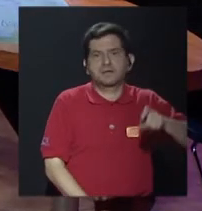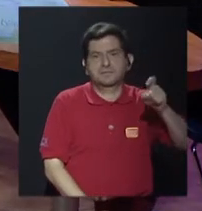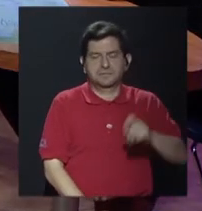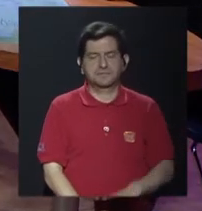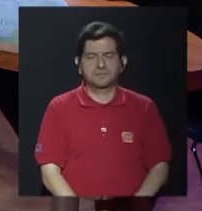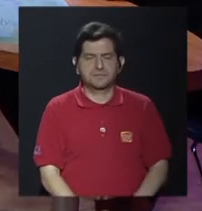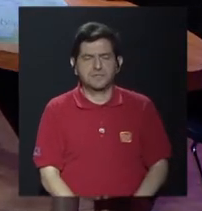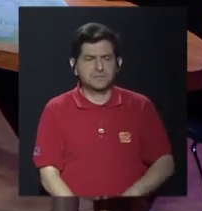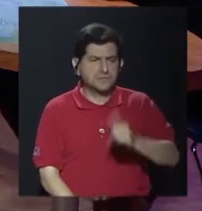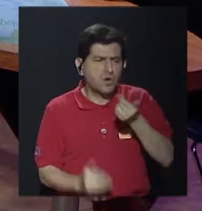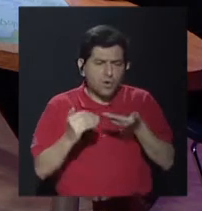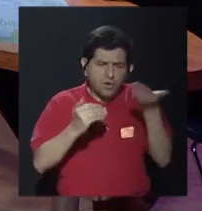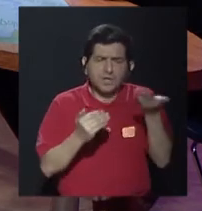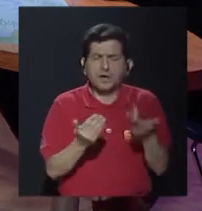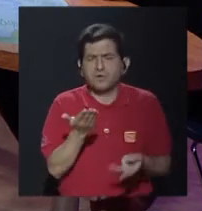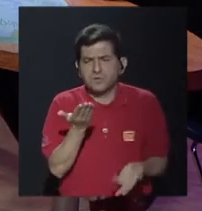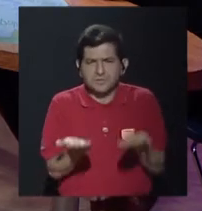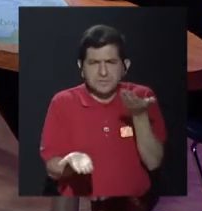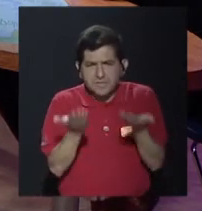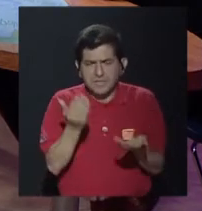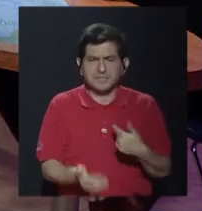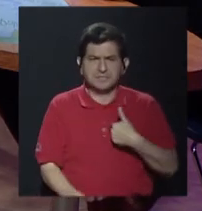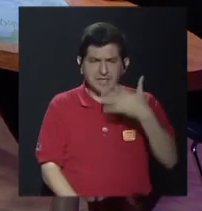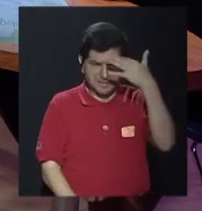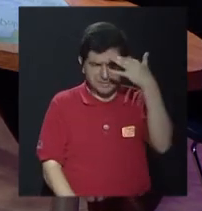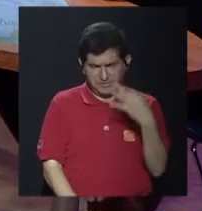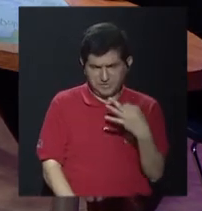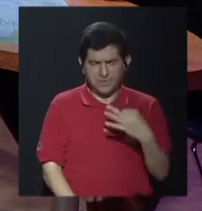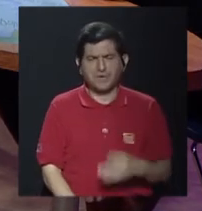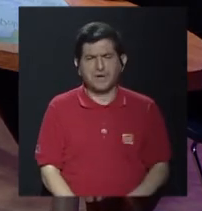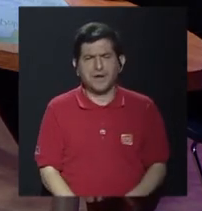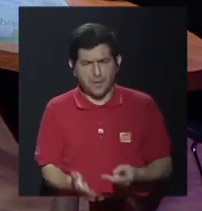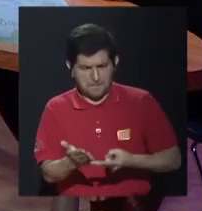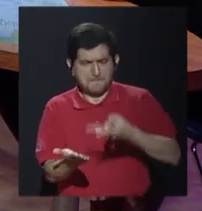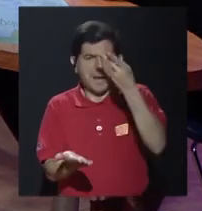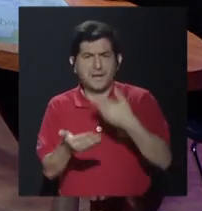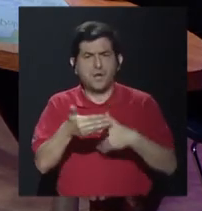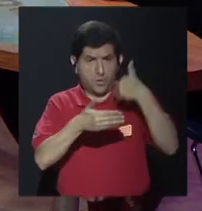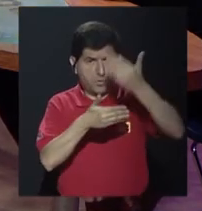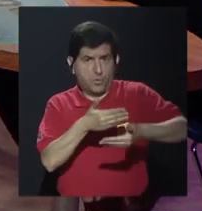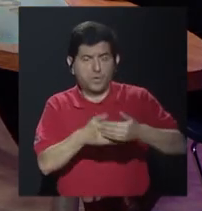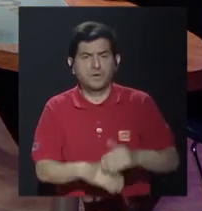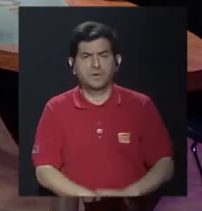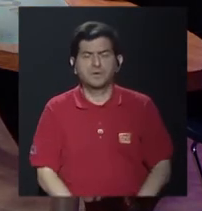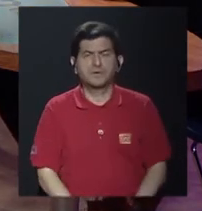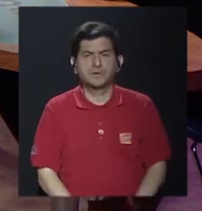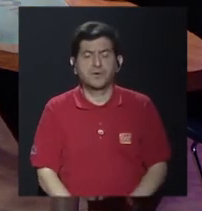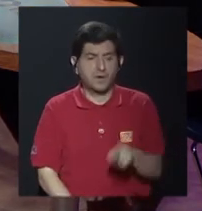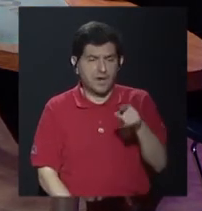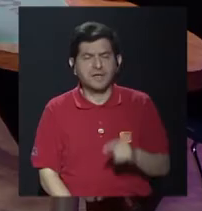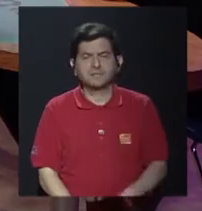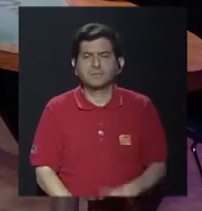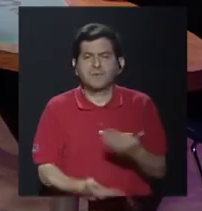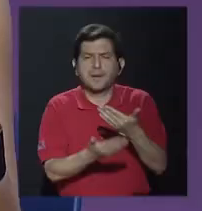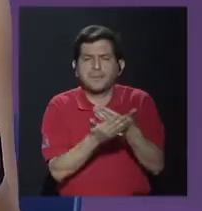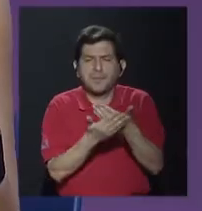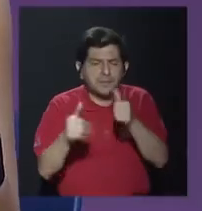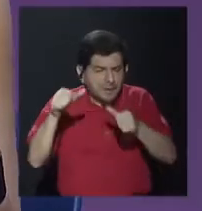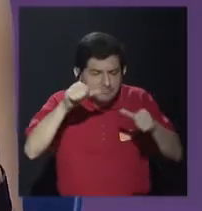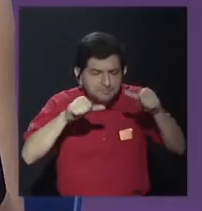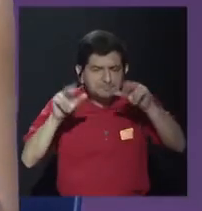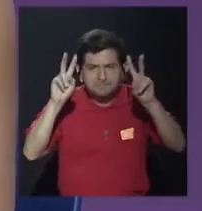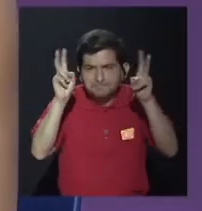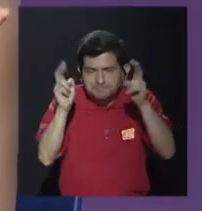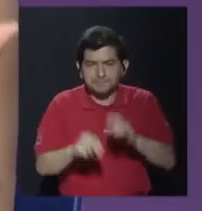muy valiosa, o que pongo, digamos, me pongo a valorar después de realizarlo, es que fue un experimento